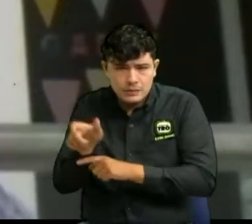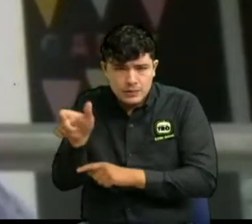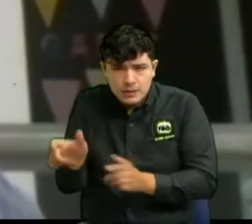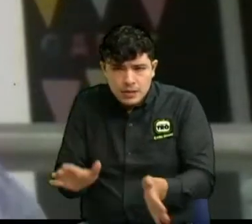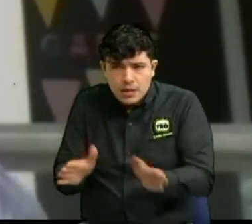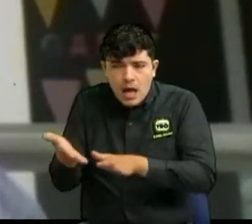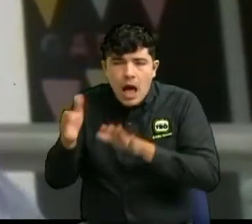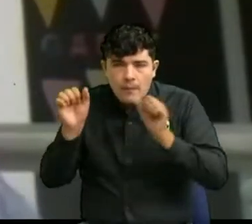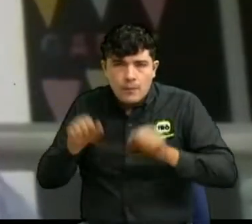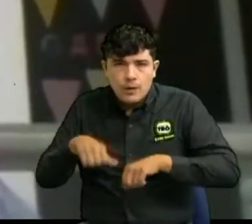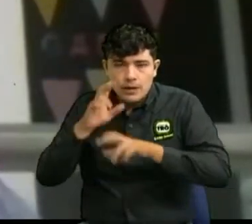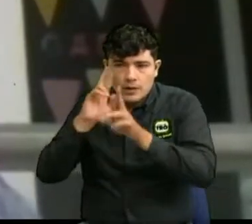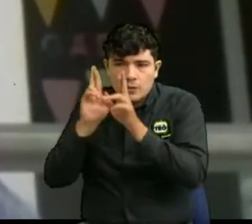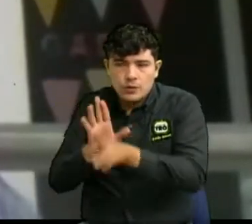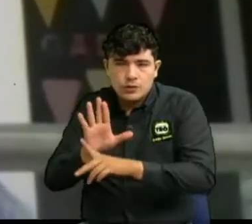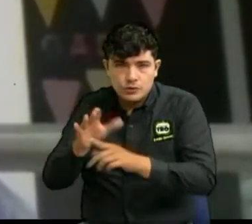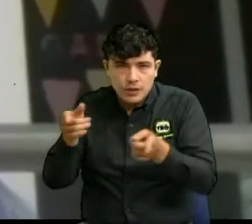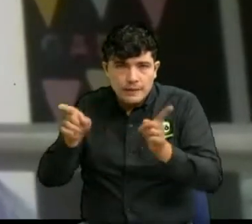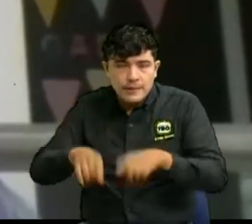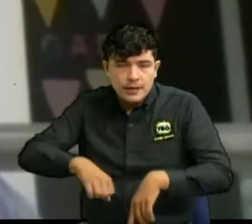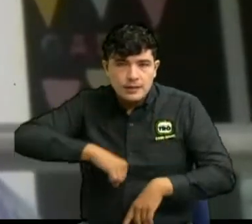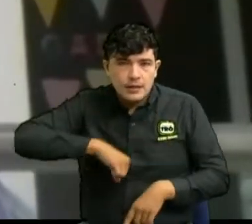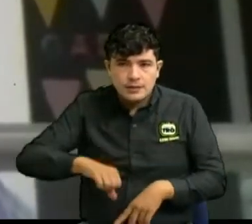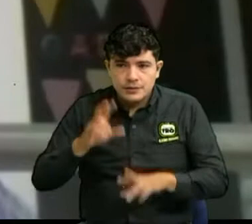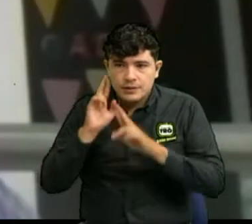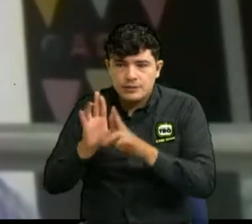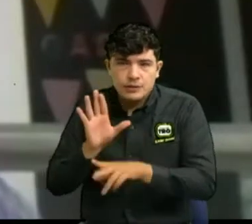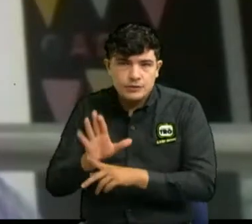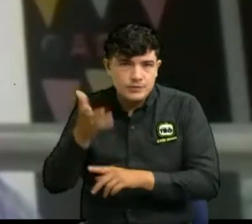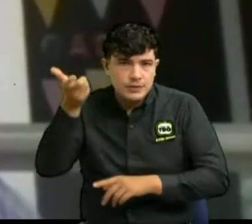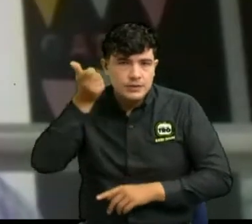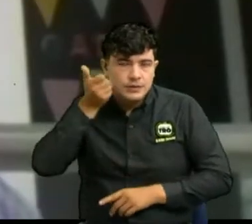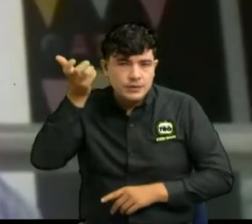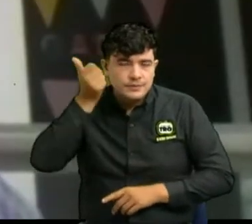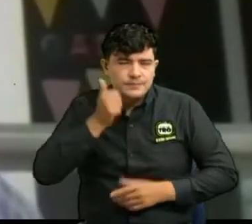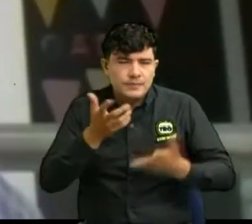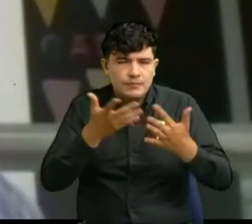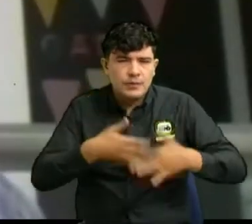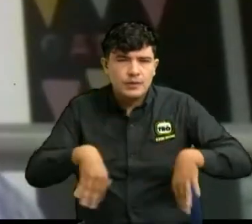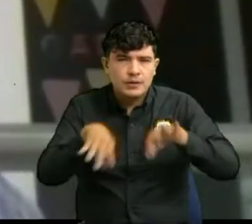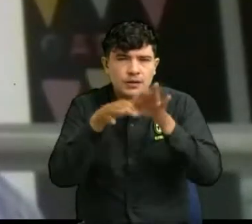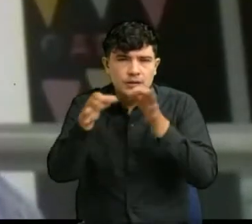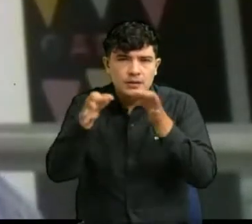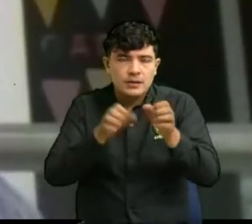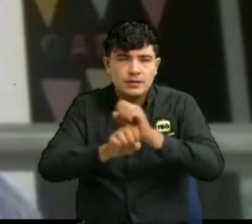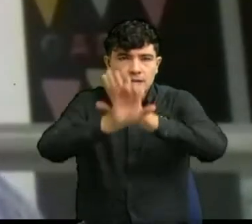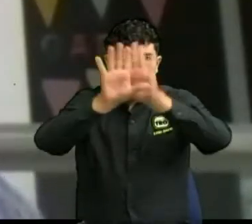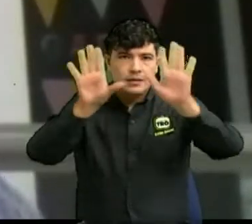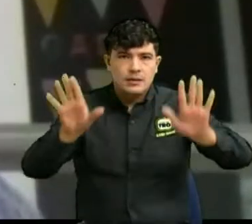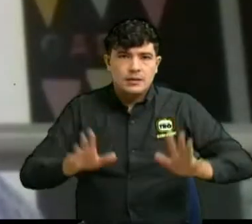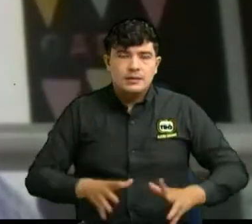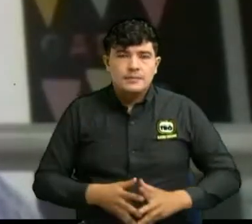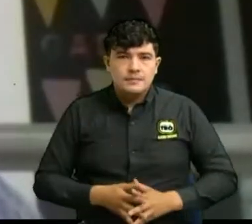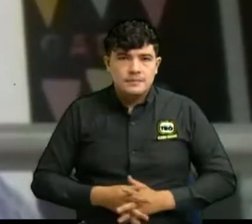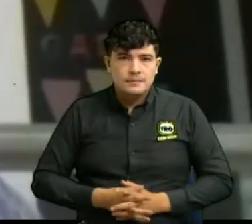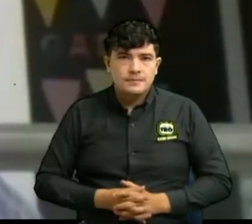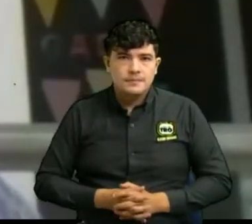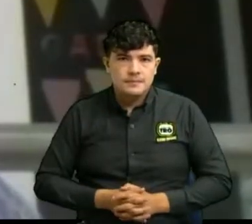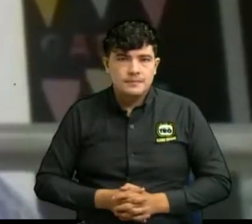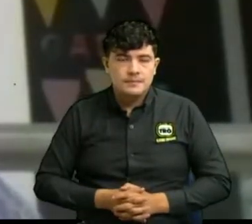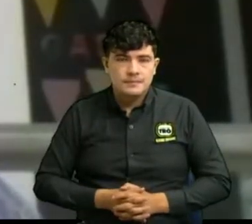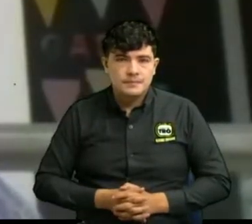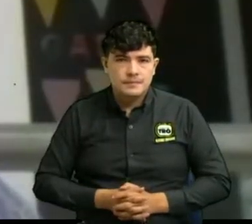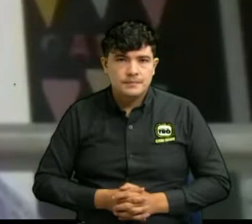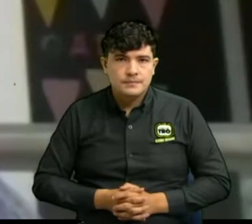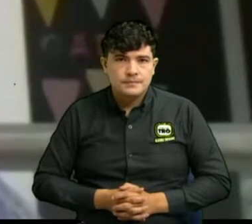muerte, podrá tener derecho también a un porcentaje de la pensión. Importante, si estamos hablando de un afiliado,